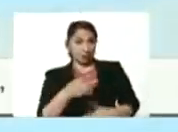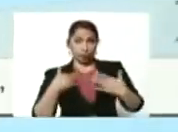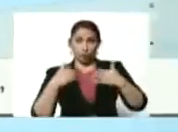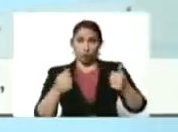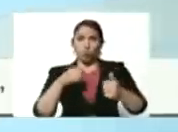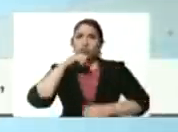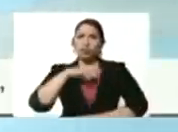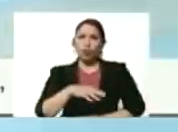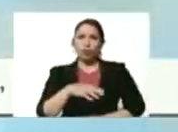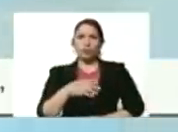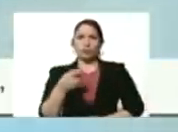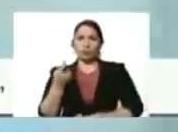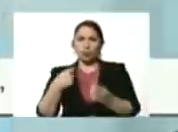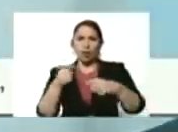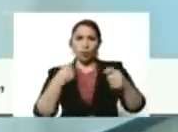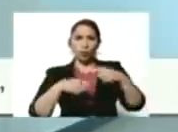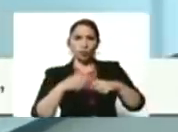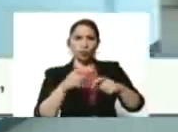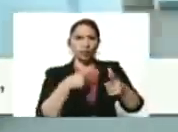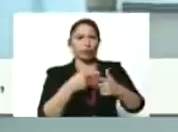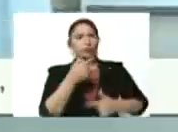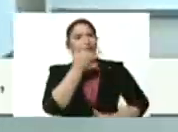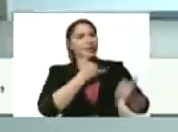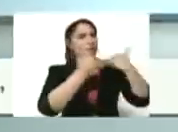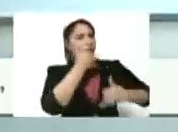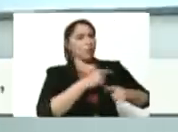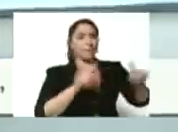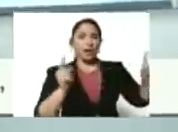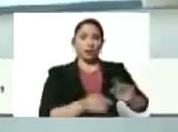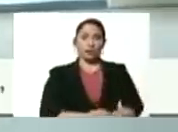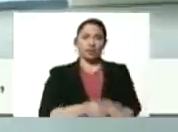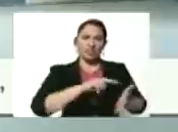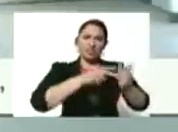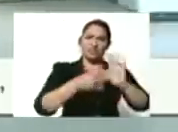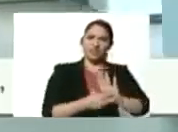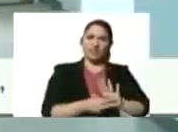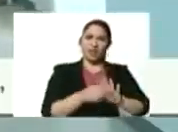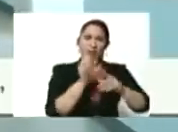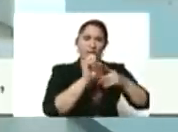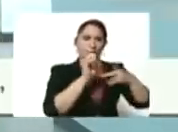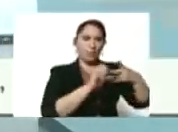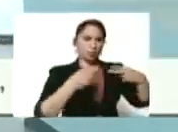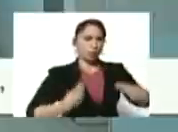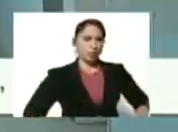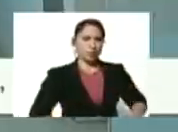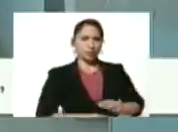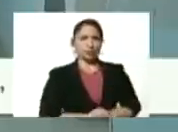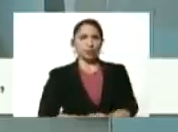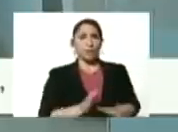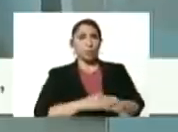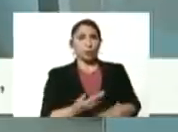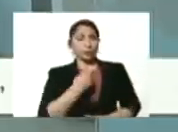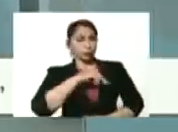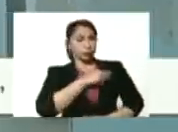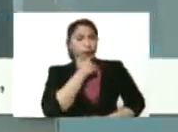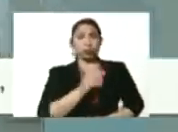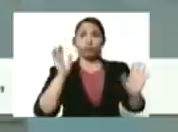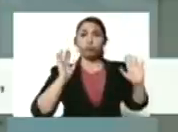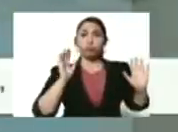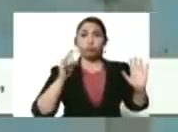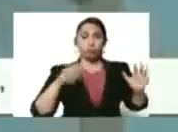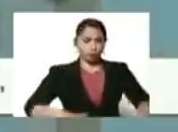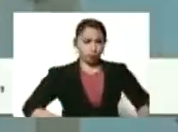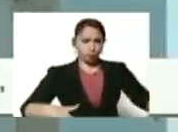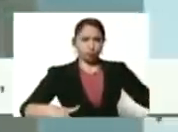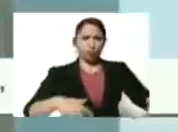como un negocio, bueno, es un error para lo que significa el elemento de la humanidad. Porque sencillamente el